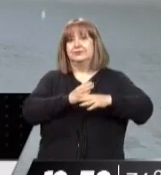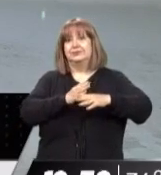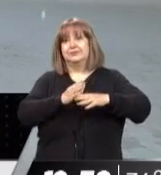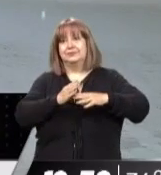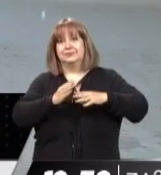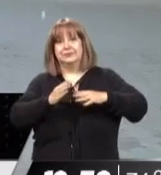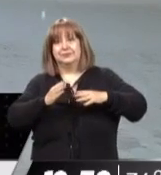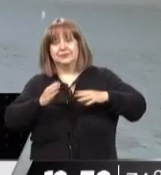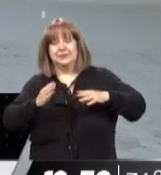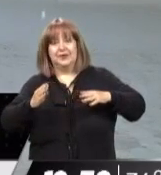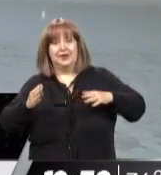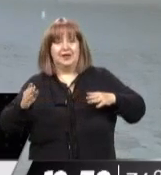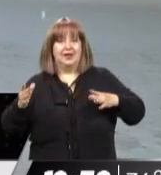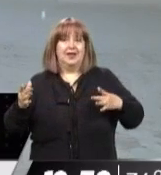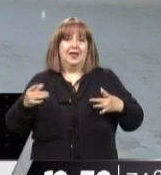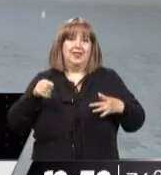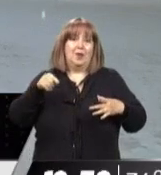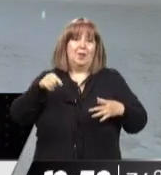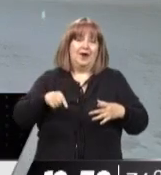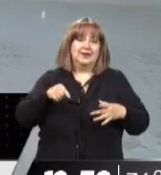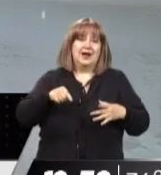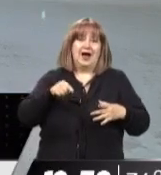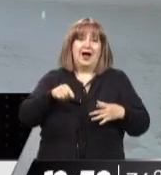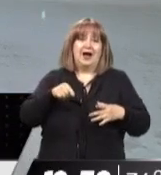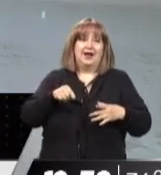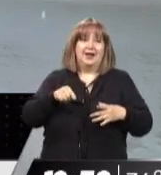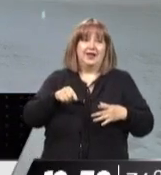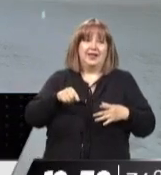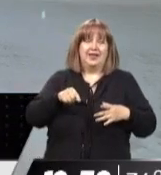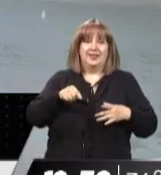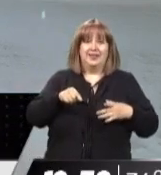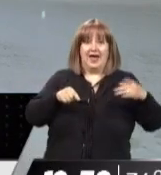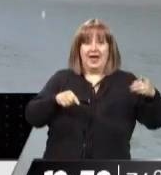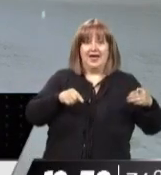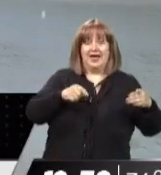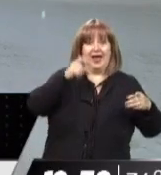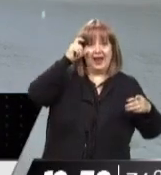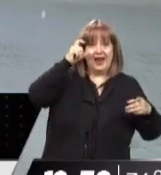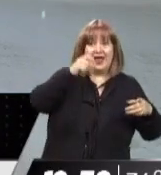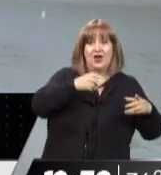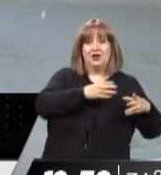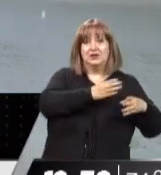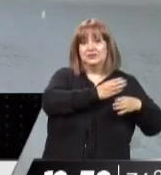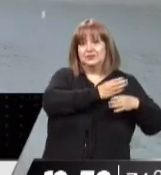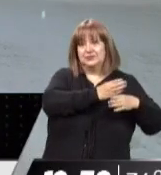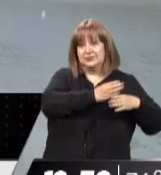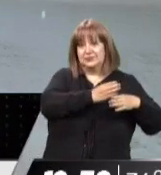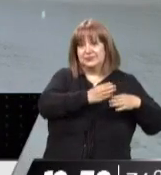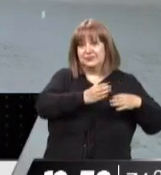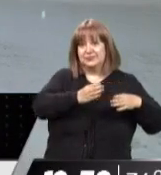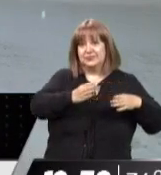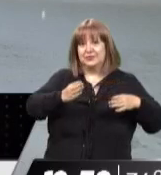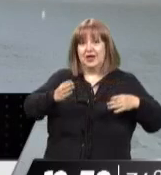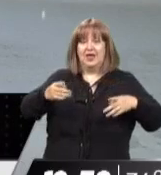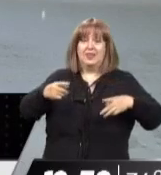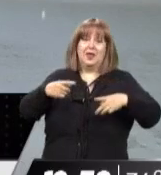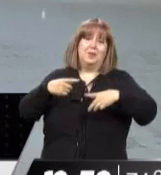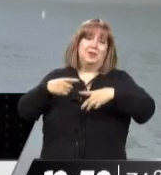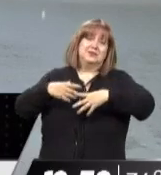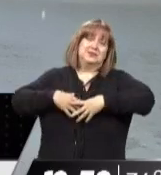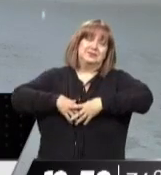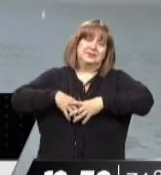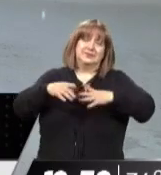locura. Sí, porque también hoy estamos viviendo picos. No, digo, esto de no saber. Pensé que de COVID me decía. Y terminamos con un festejo